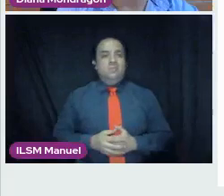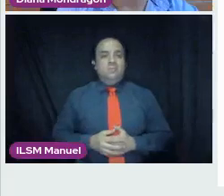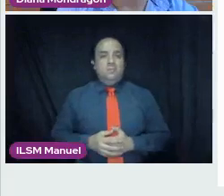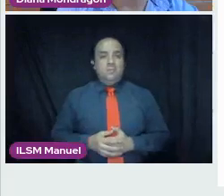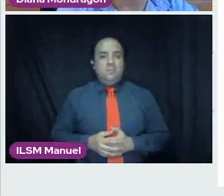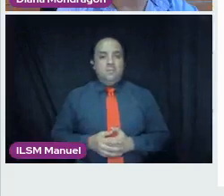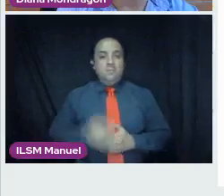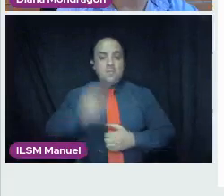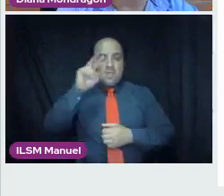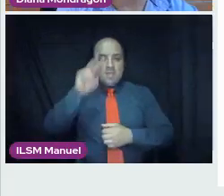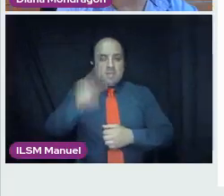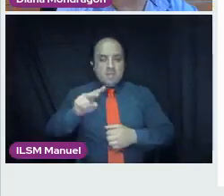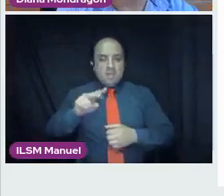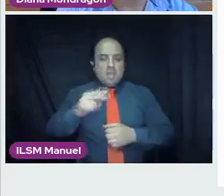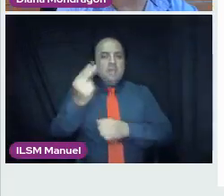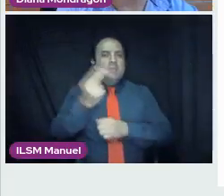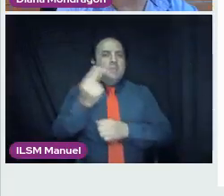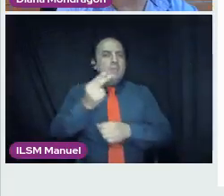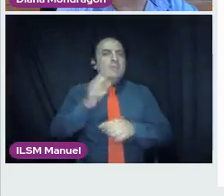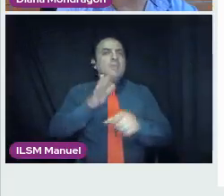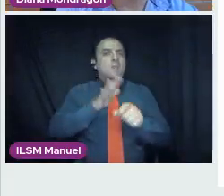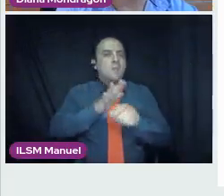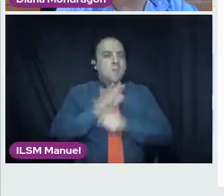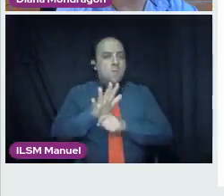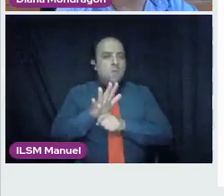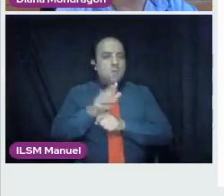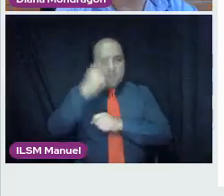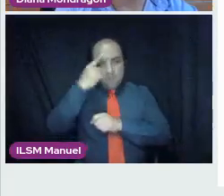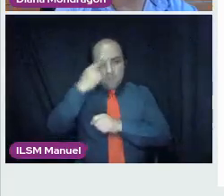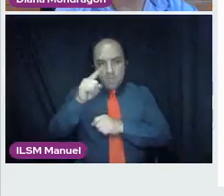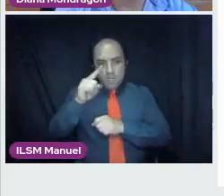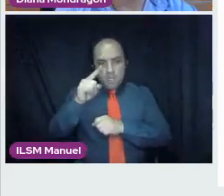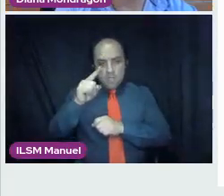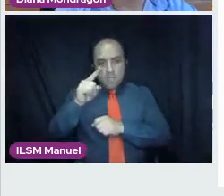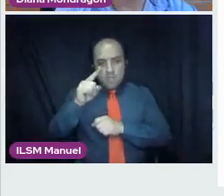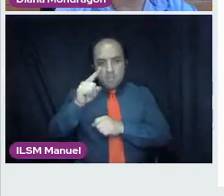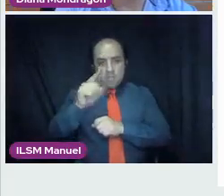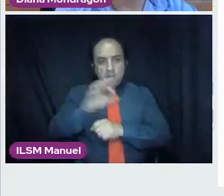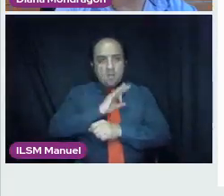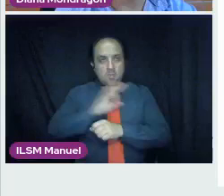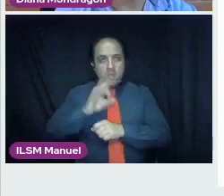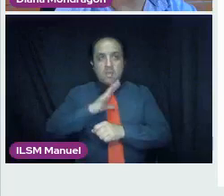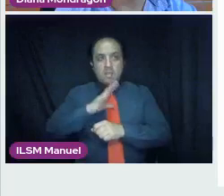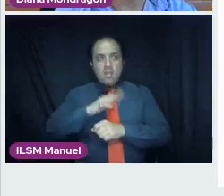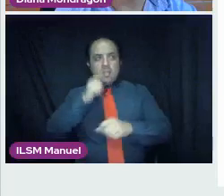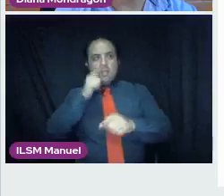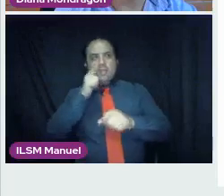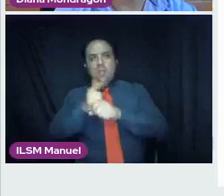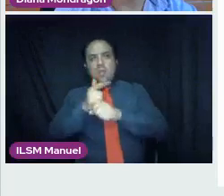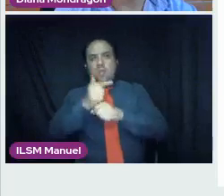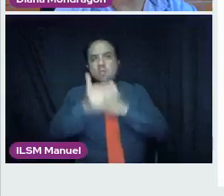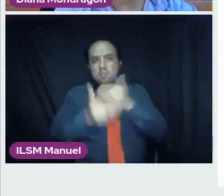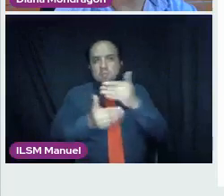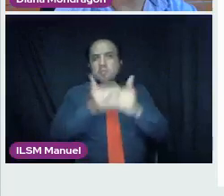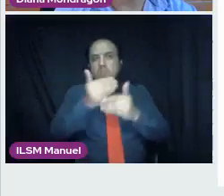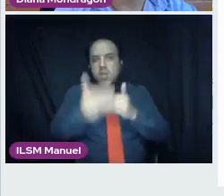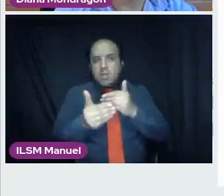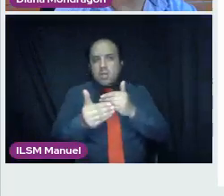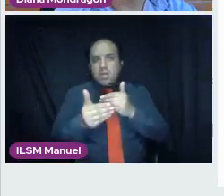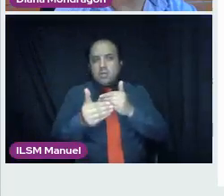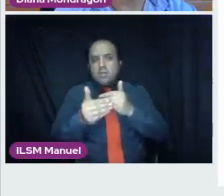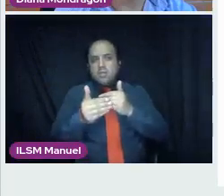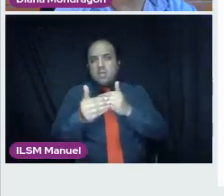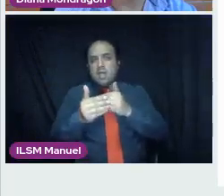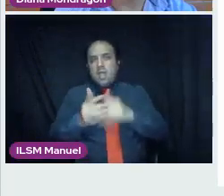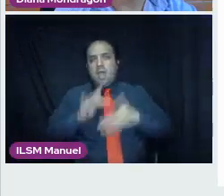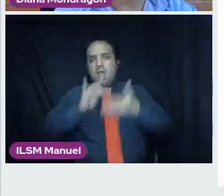verdad se requiere para que se pueda ver este avance y de verdad esta intervención en favor de